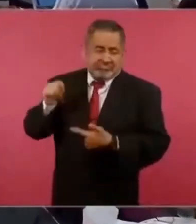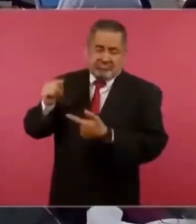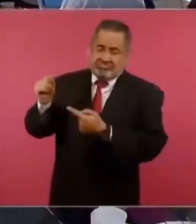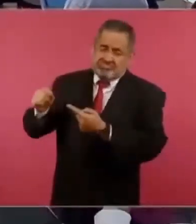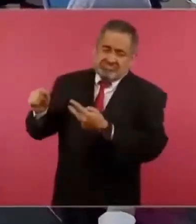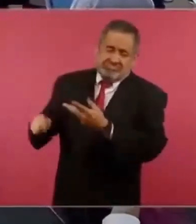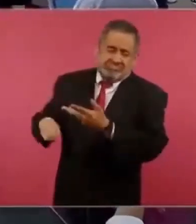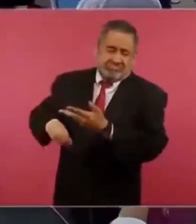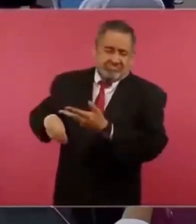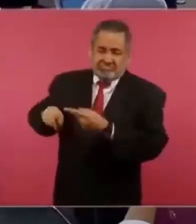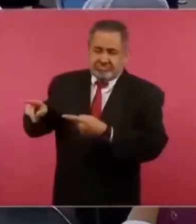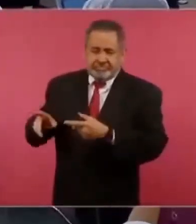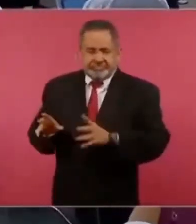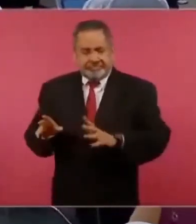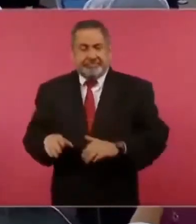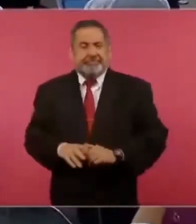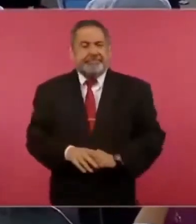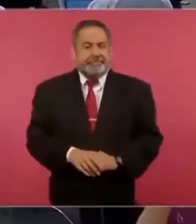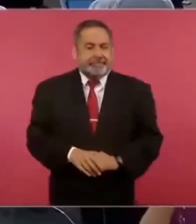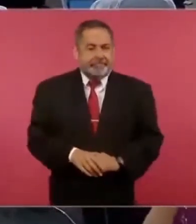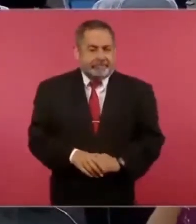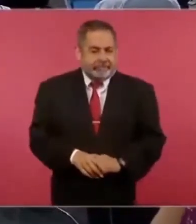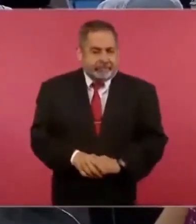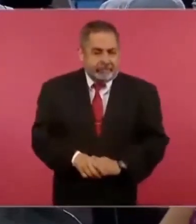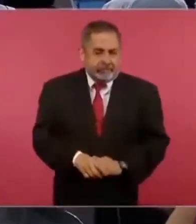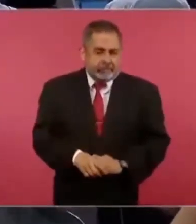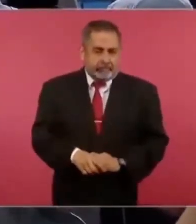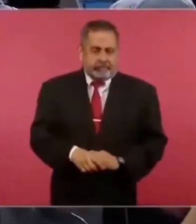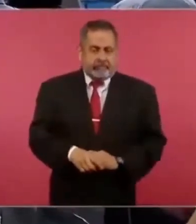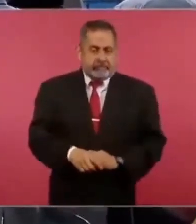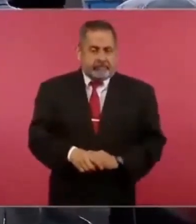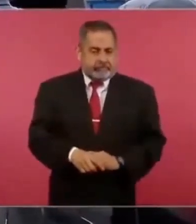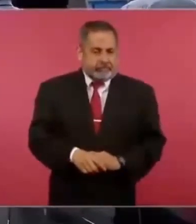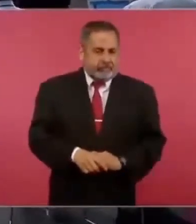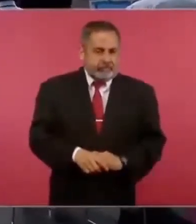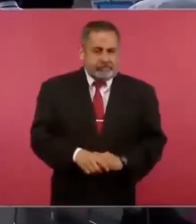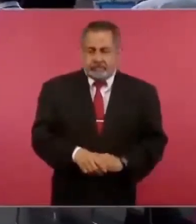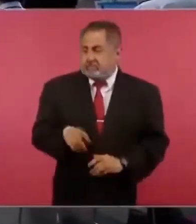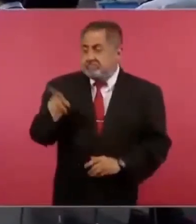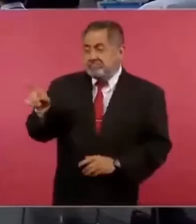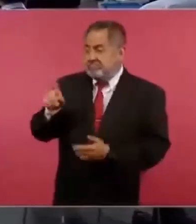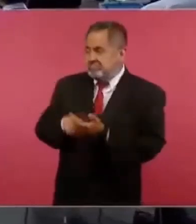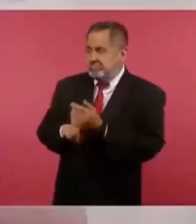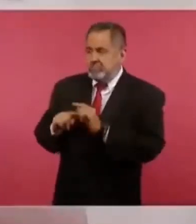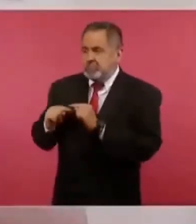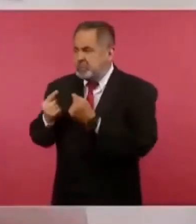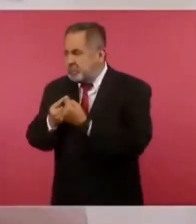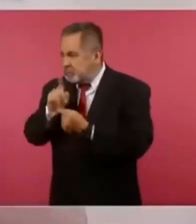Fosas clandestinas.